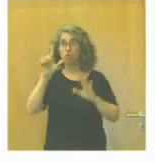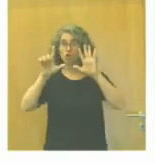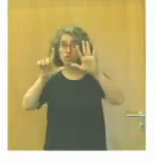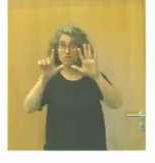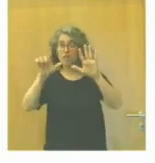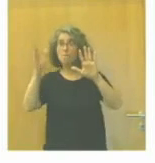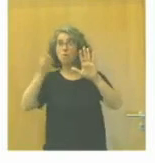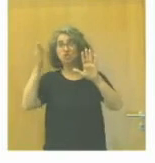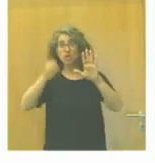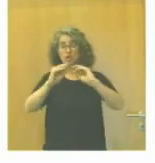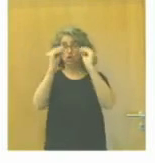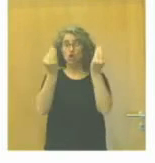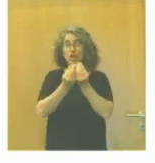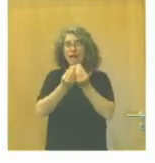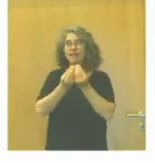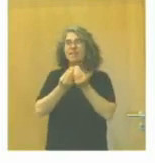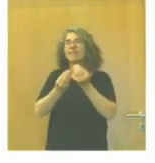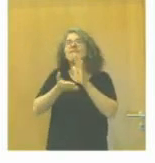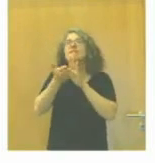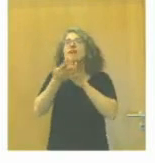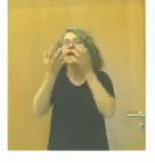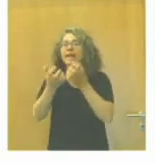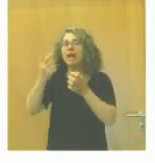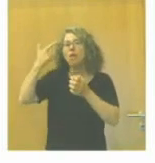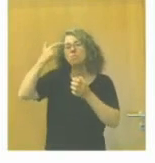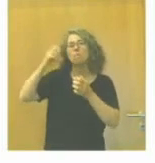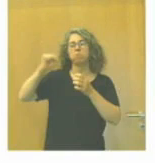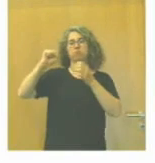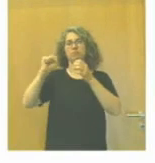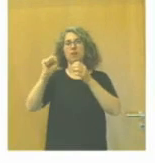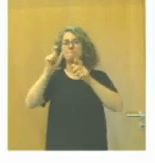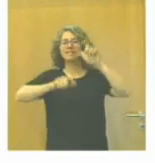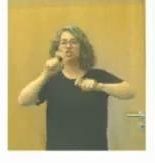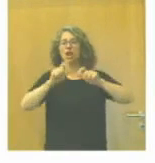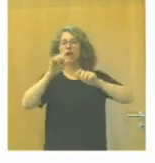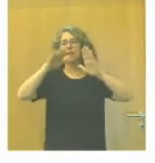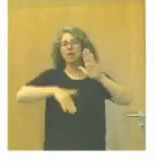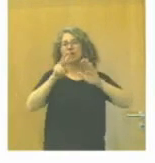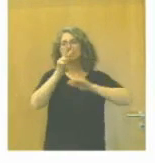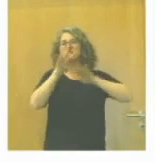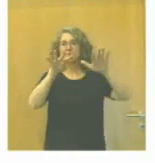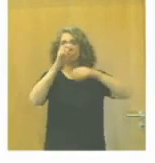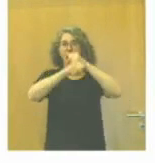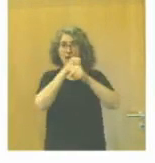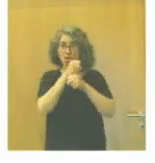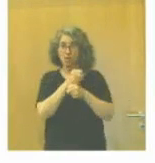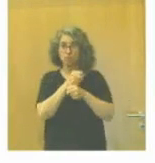55.7% del total de intentos de autoeliminación registrados eran de personas menores de 29 años.